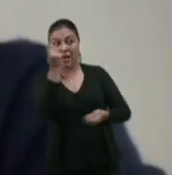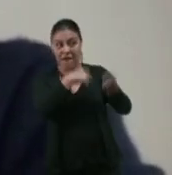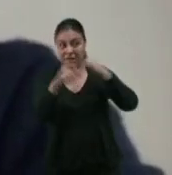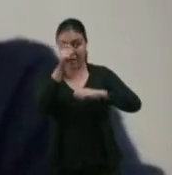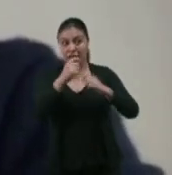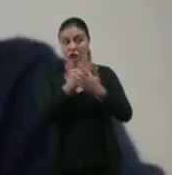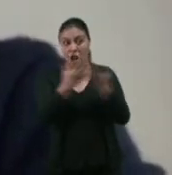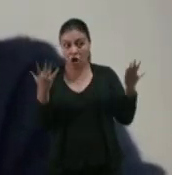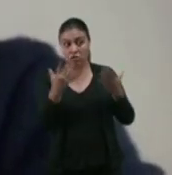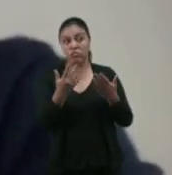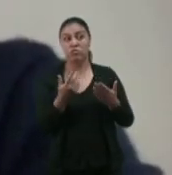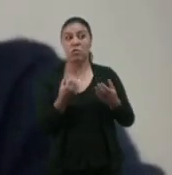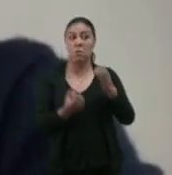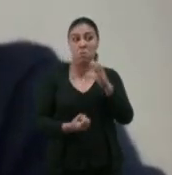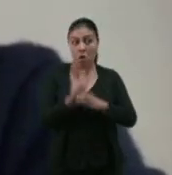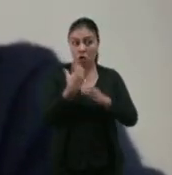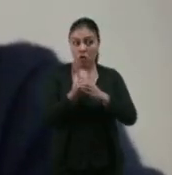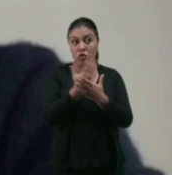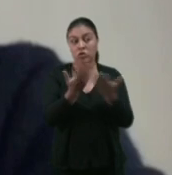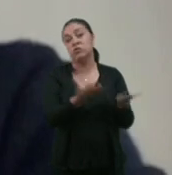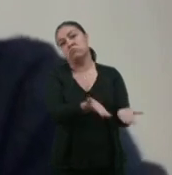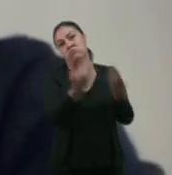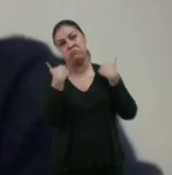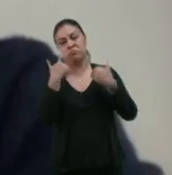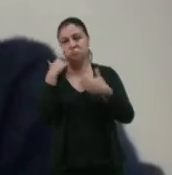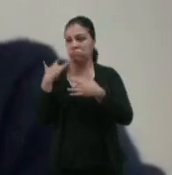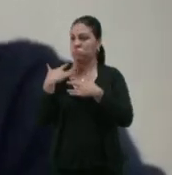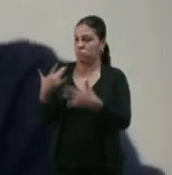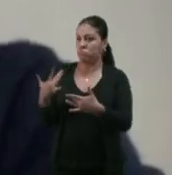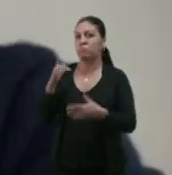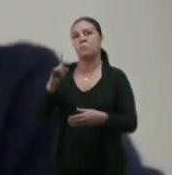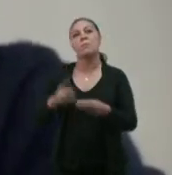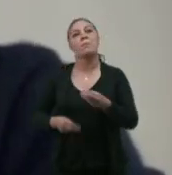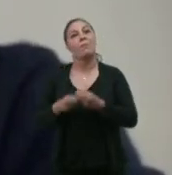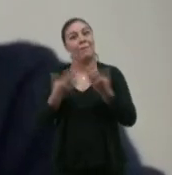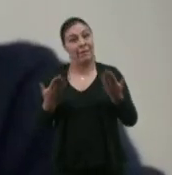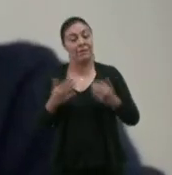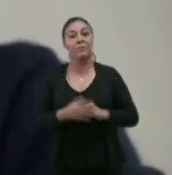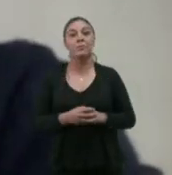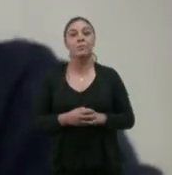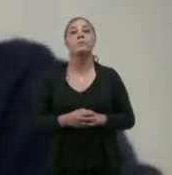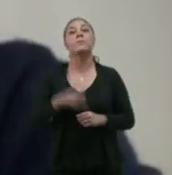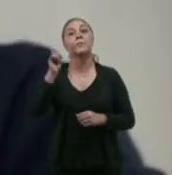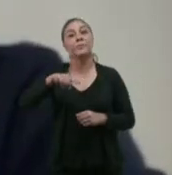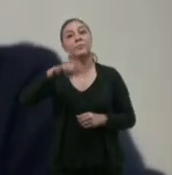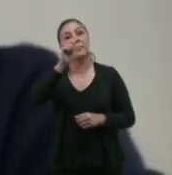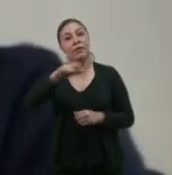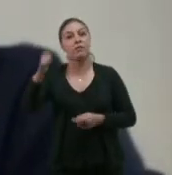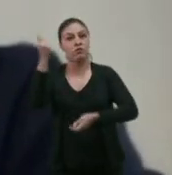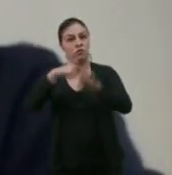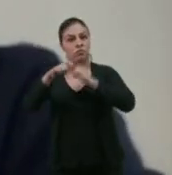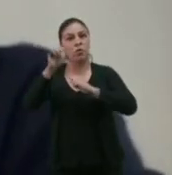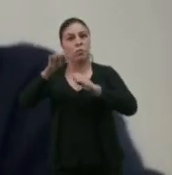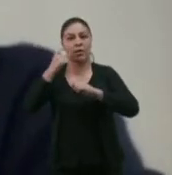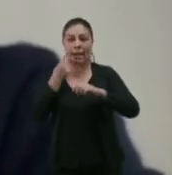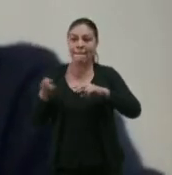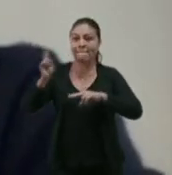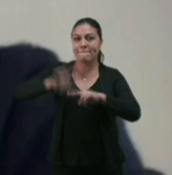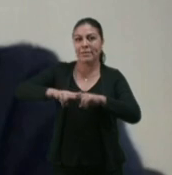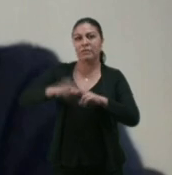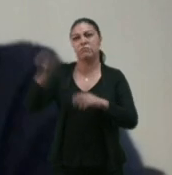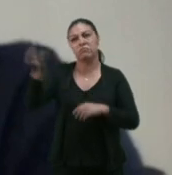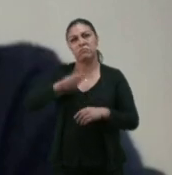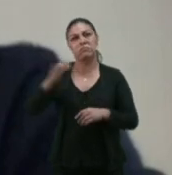estas instituciones. Además, le hemos a los vendedores reducido comisiones y dado